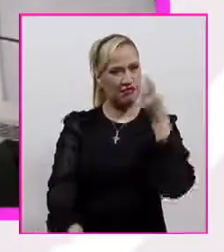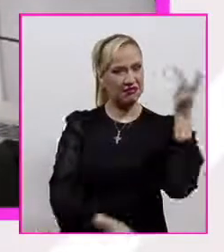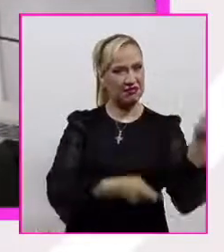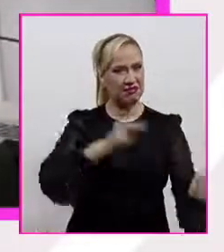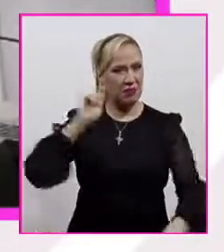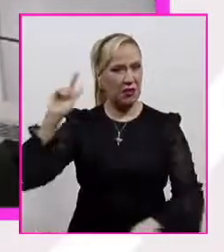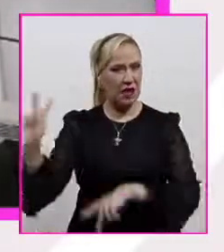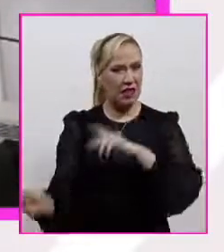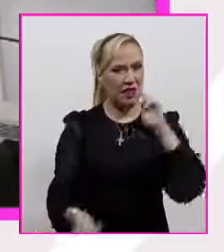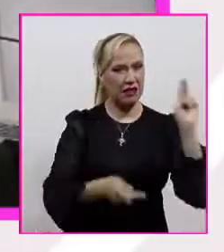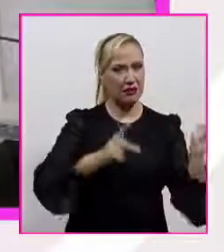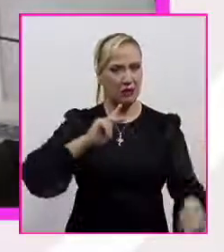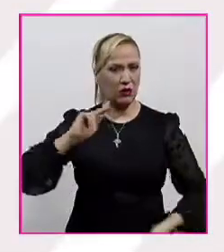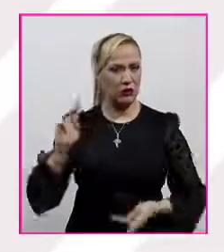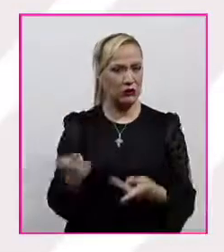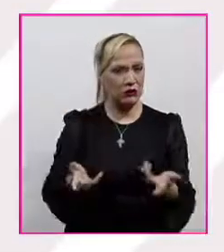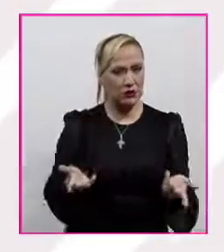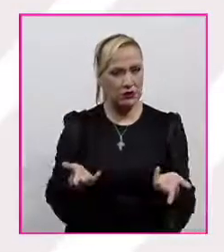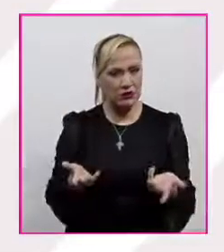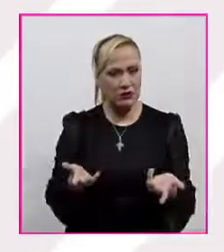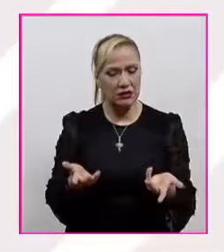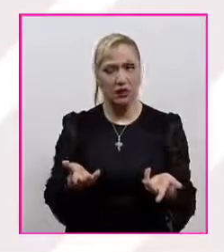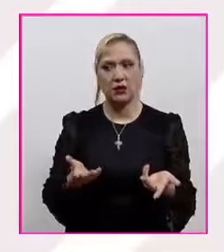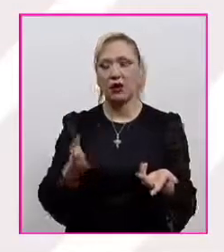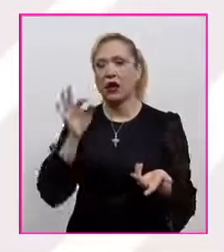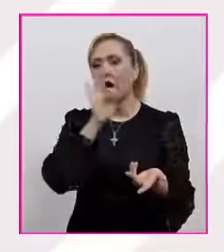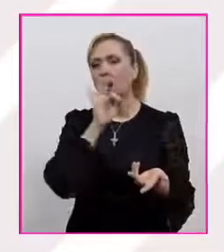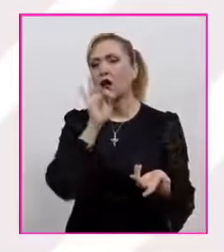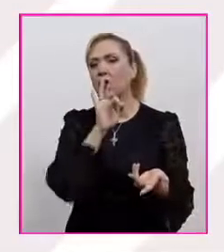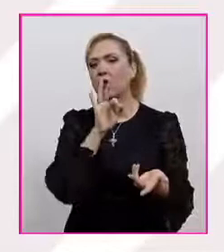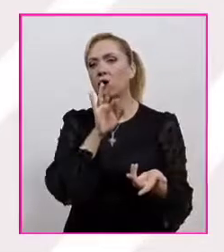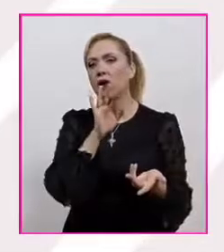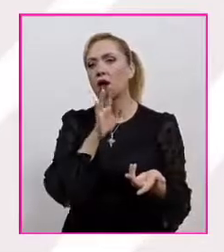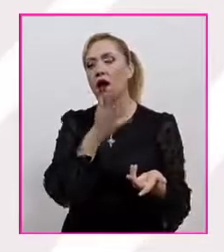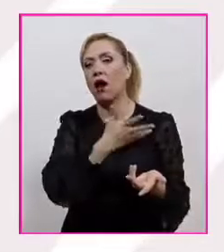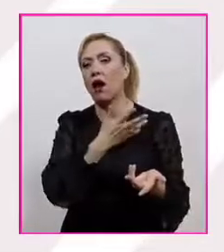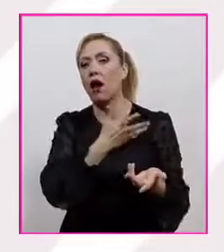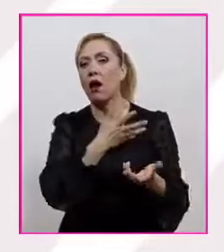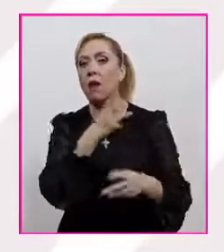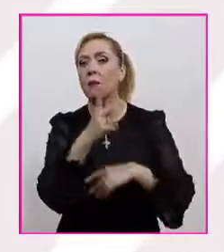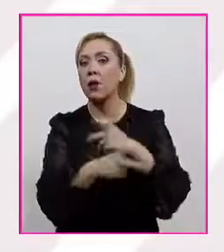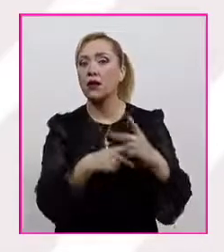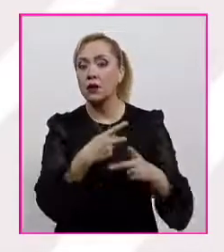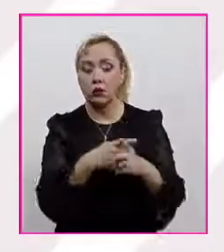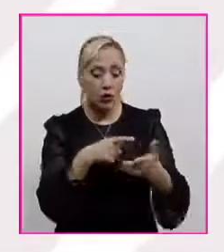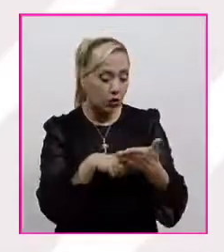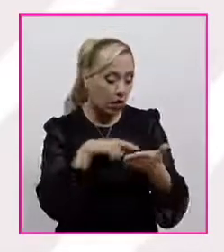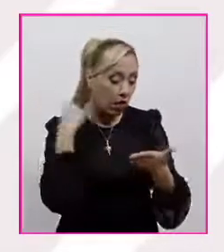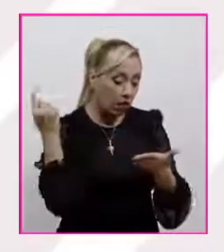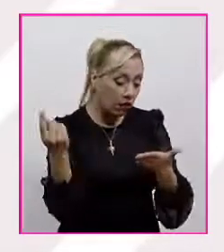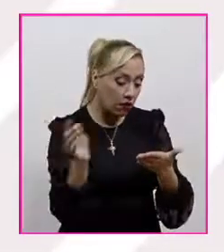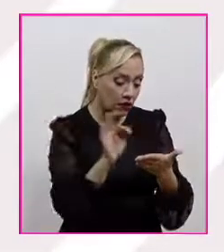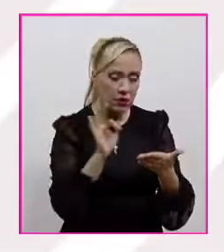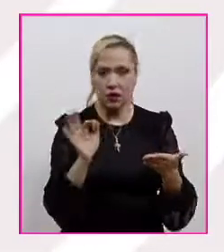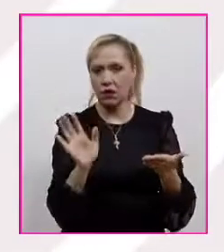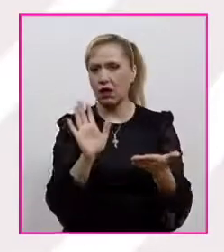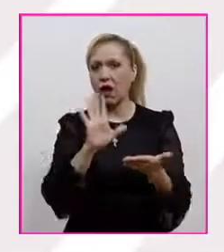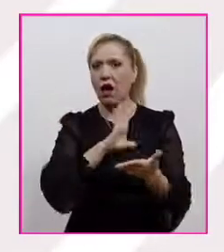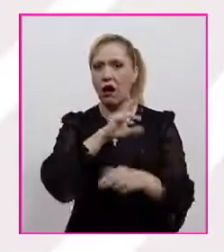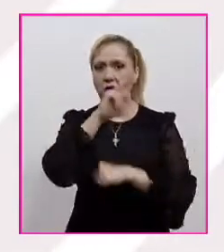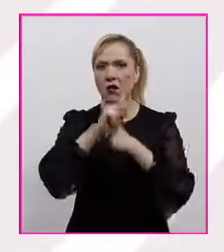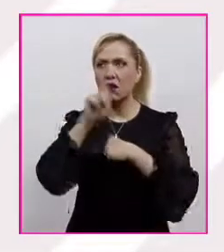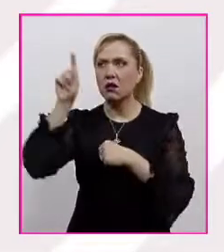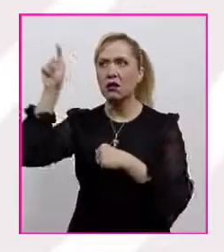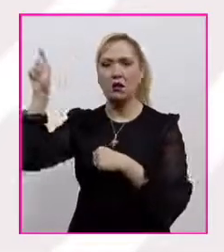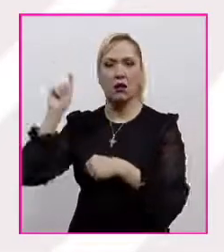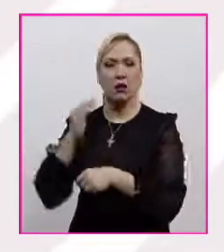excusas que platican. Si se tiene o no, por supuesto, un documento vigente como el pasaporte, sin saber que hay países que